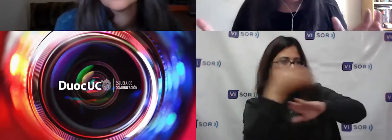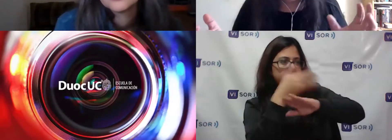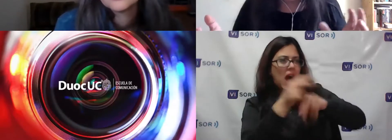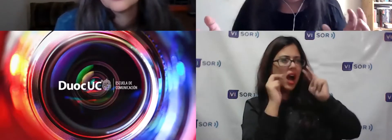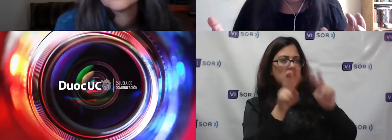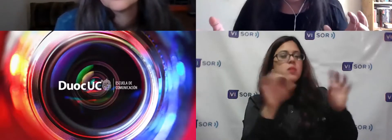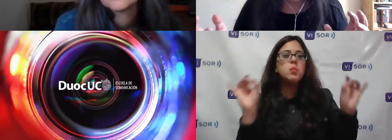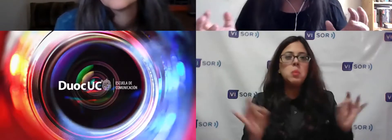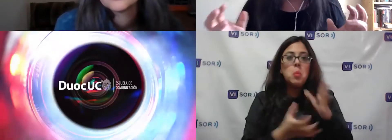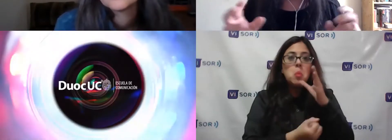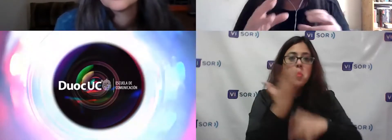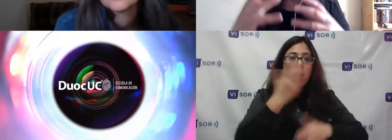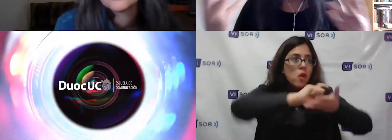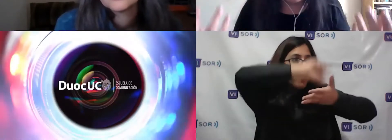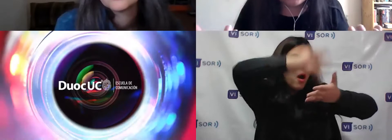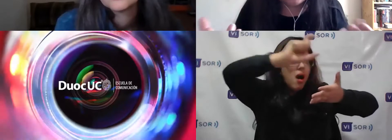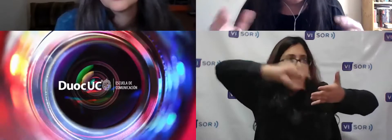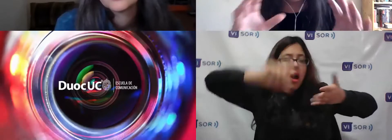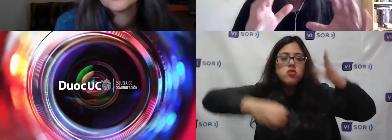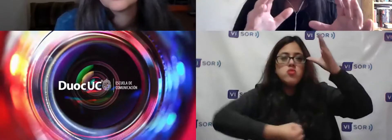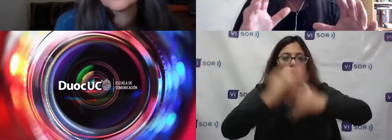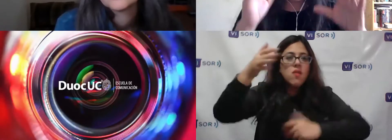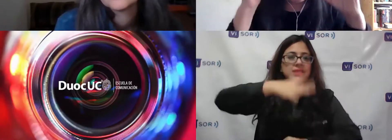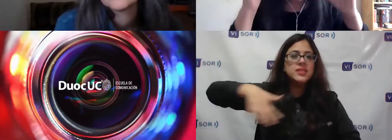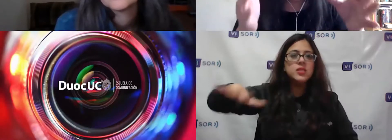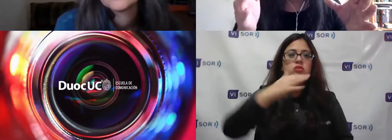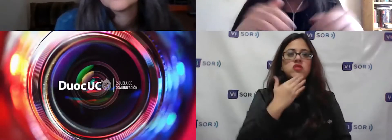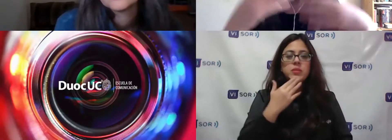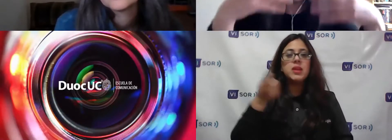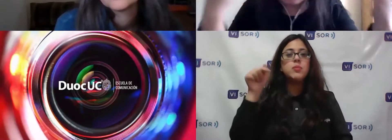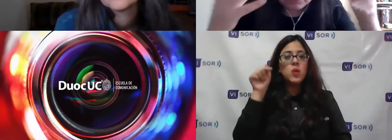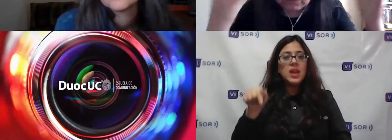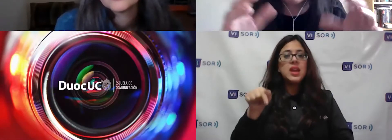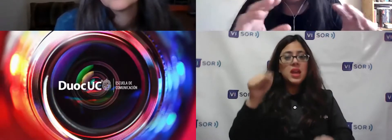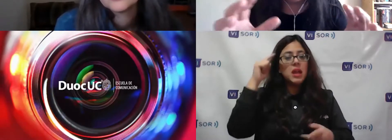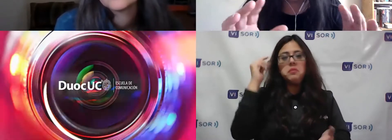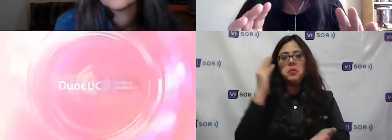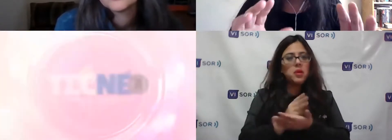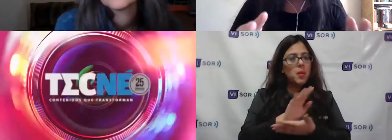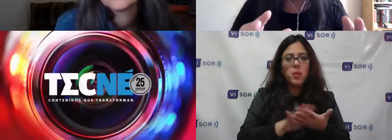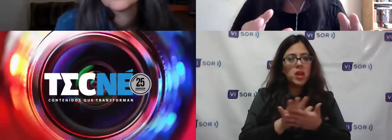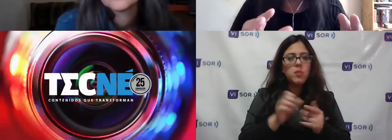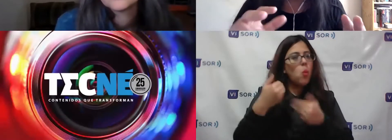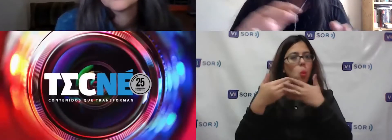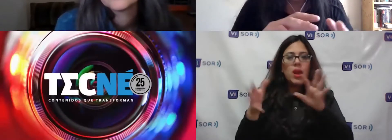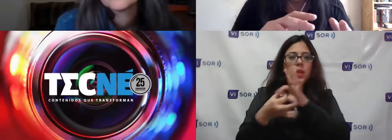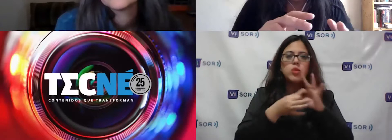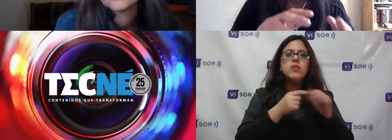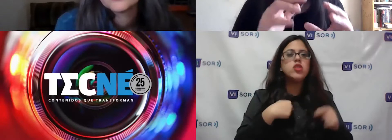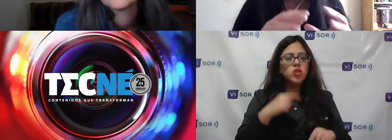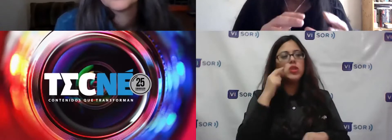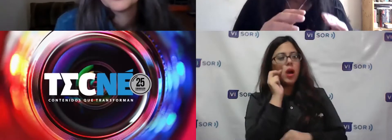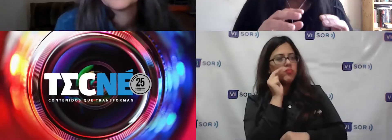nuevo rayado me voy a encontrar no sé con qué situación pero alguna mayor decidí por equis motivo no me habla que lo voy a mirar desde y